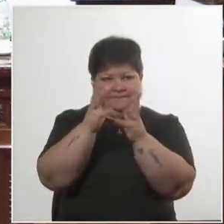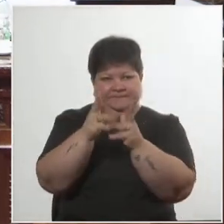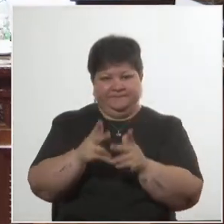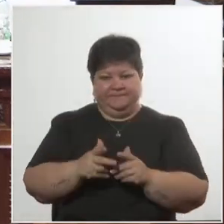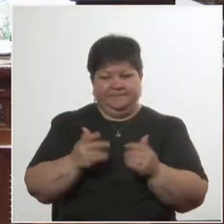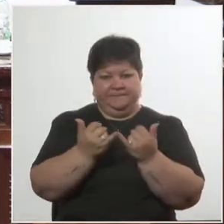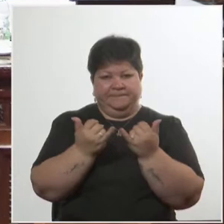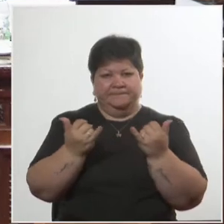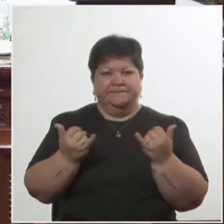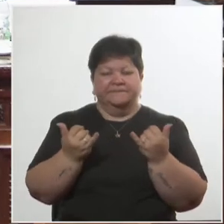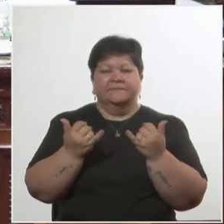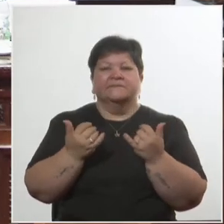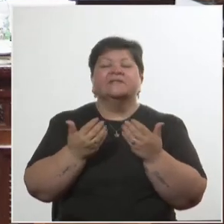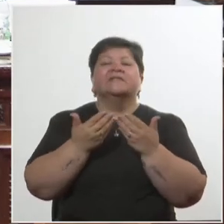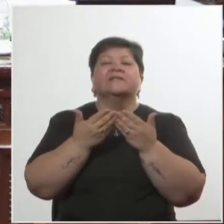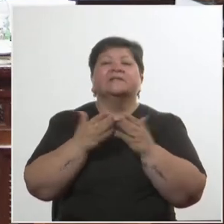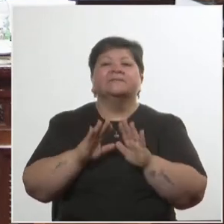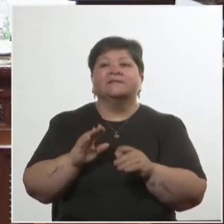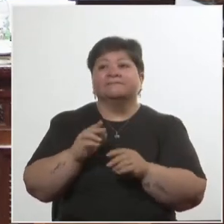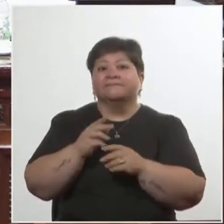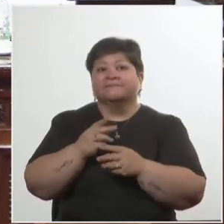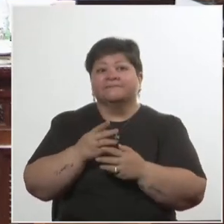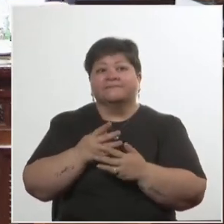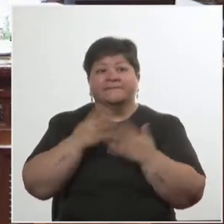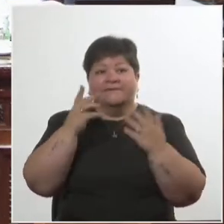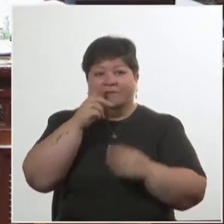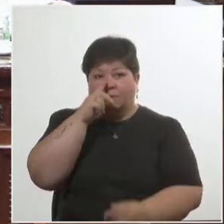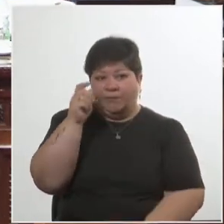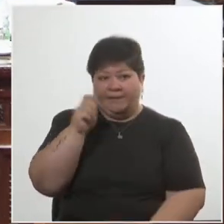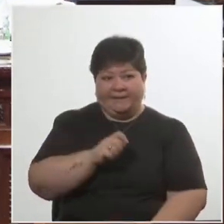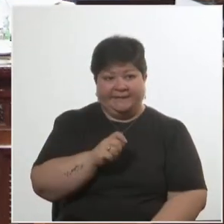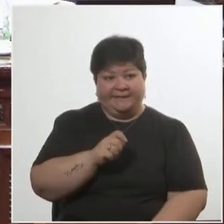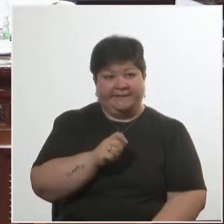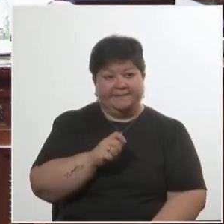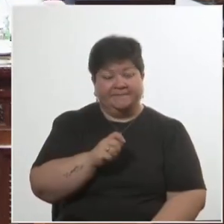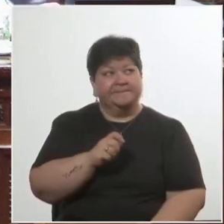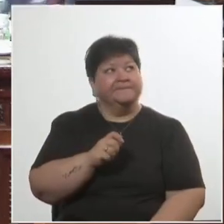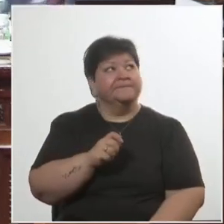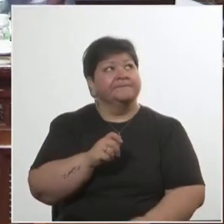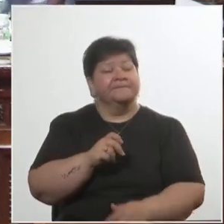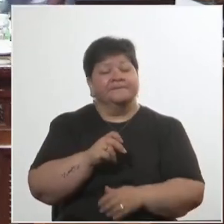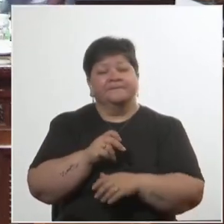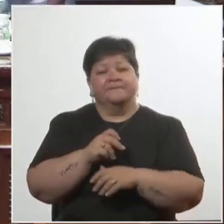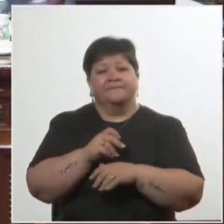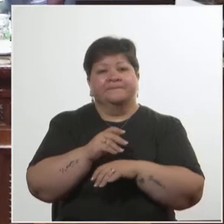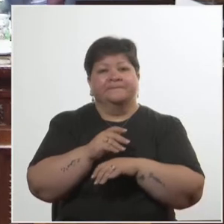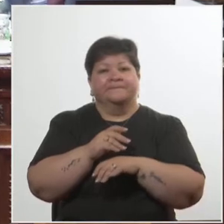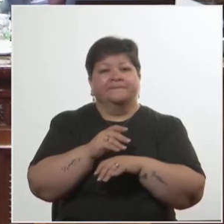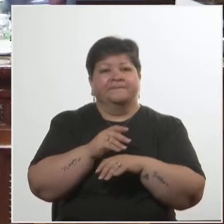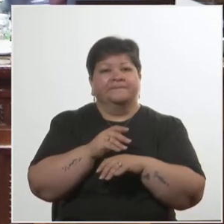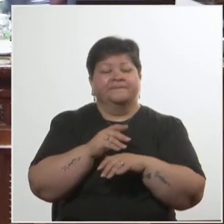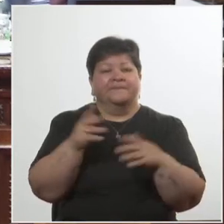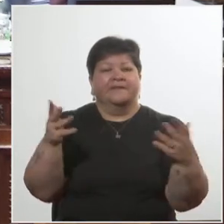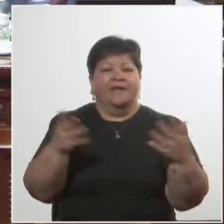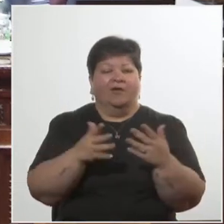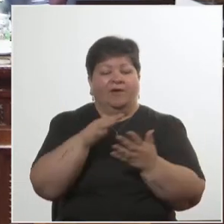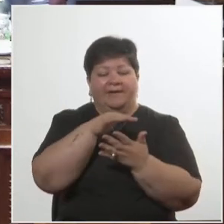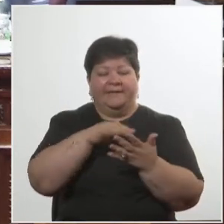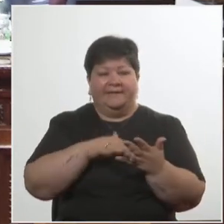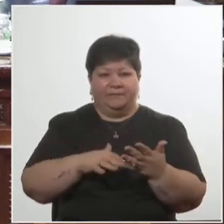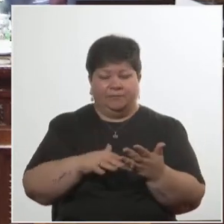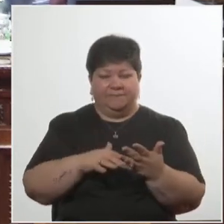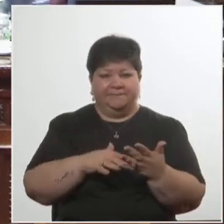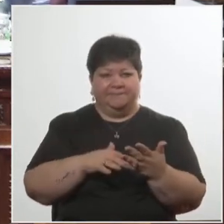han ingresado dos graves y urgentes a la mesa procedase a la